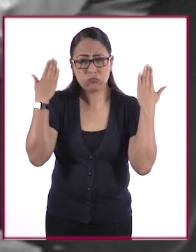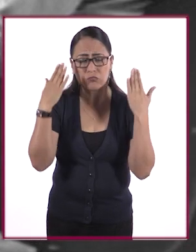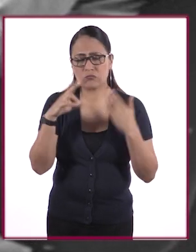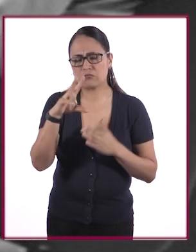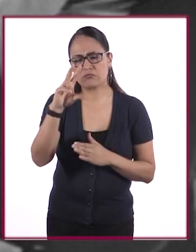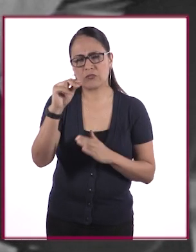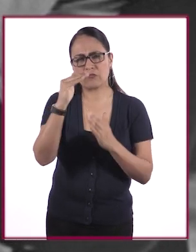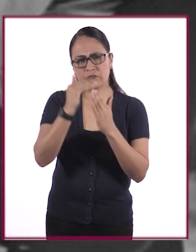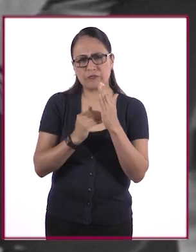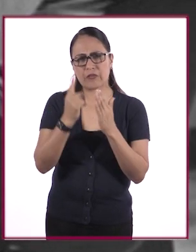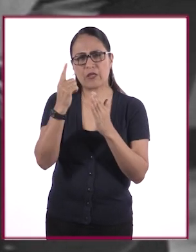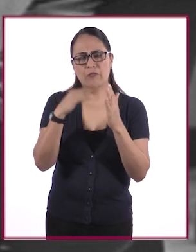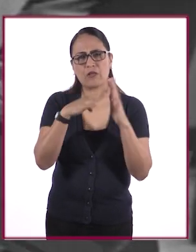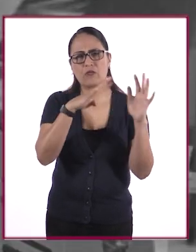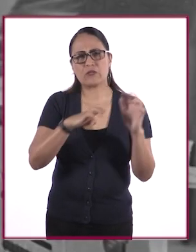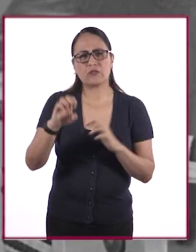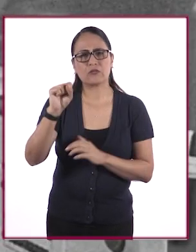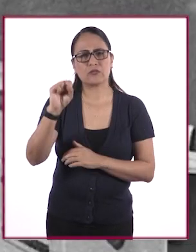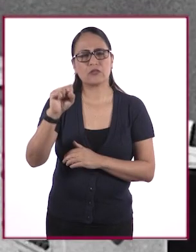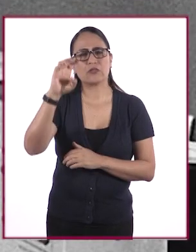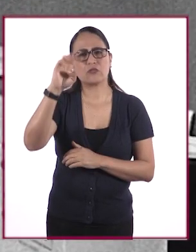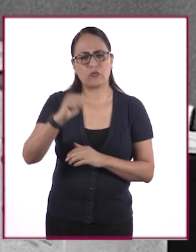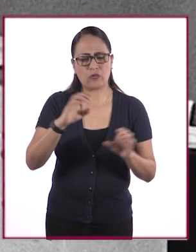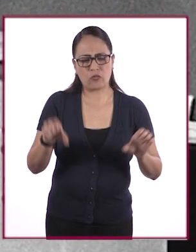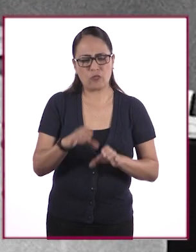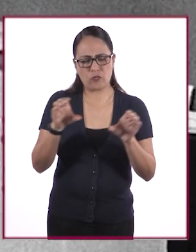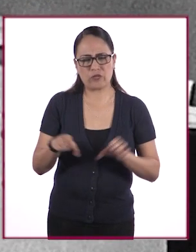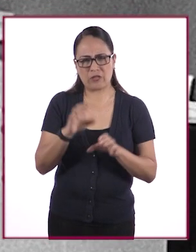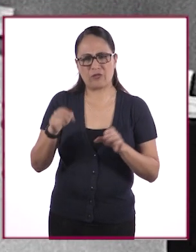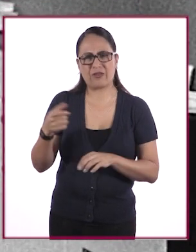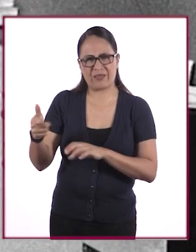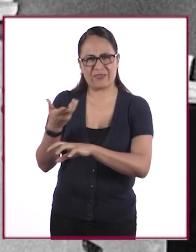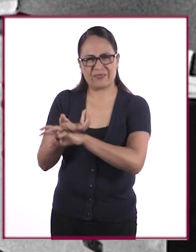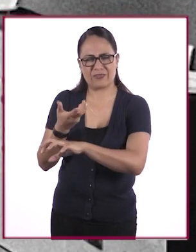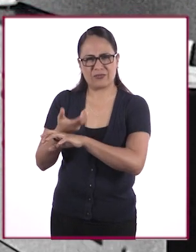En 1969, una computadora de la Universidad de